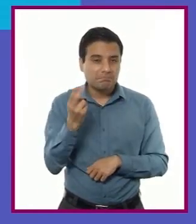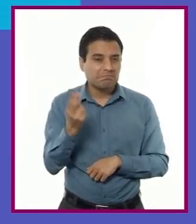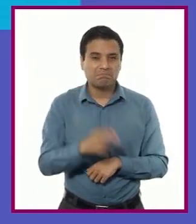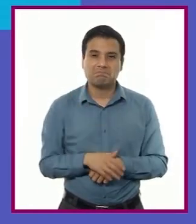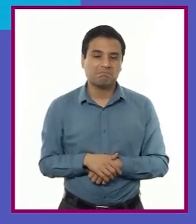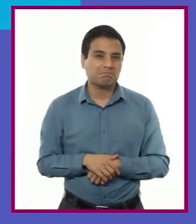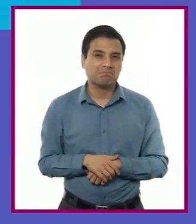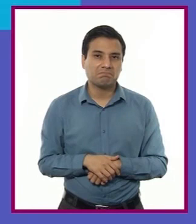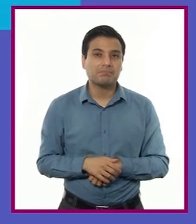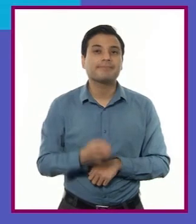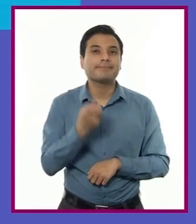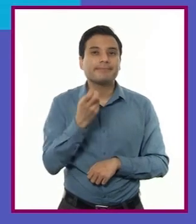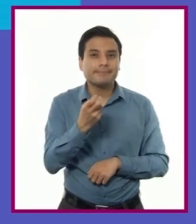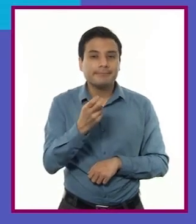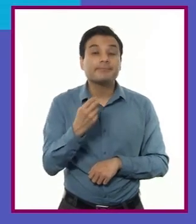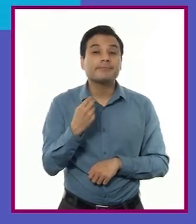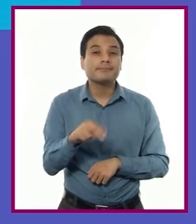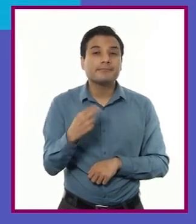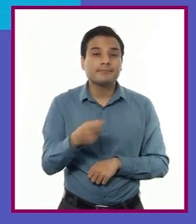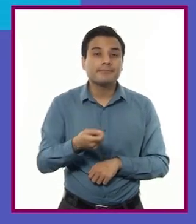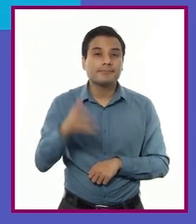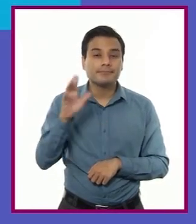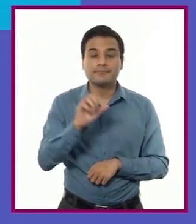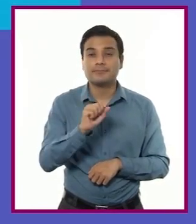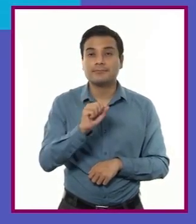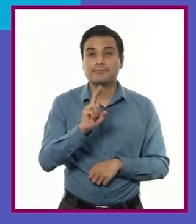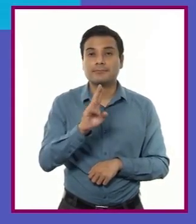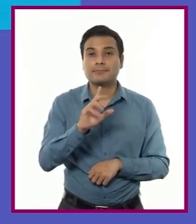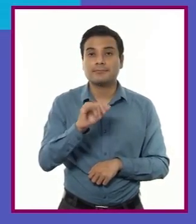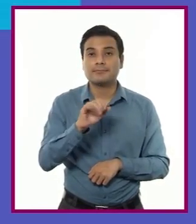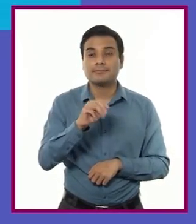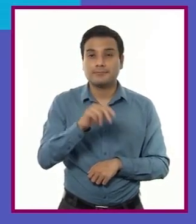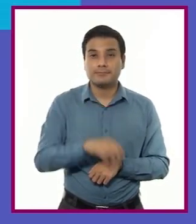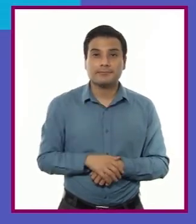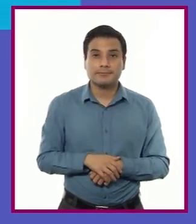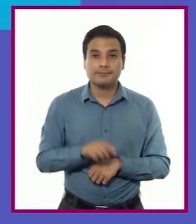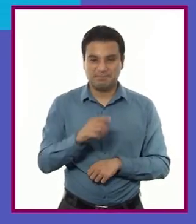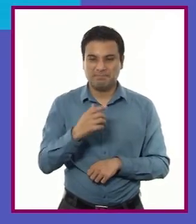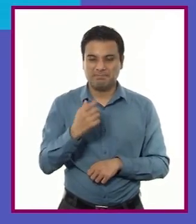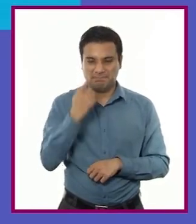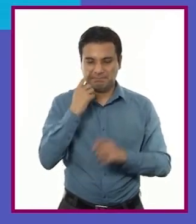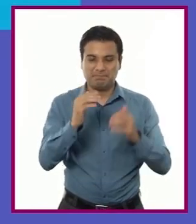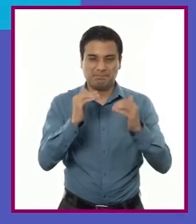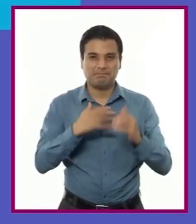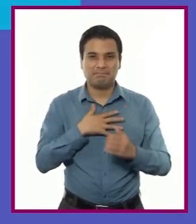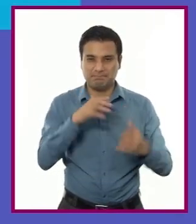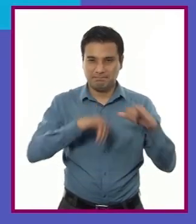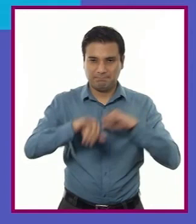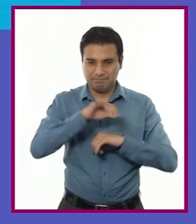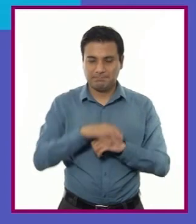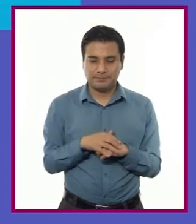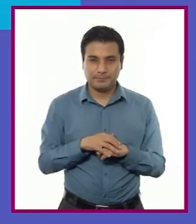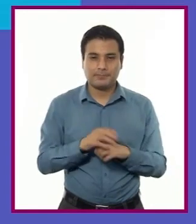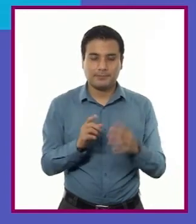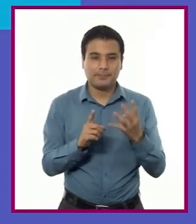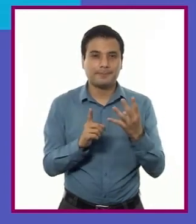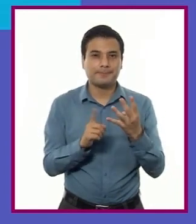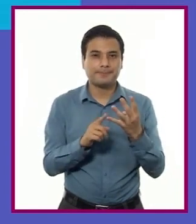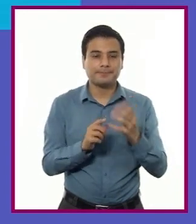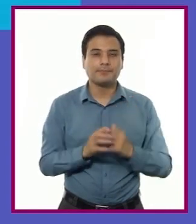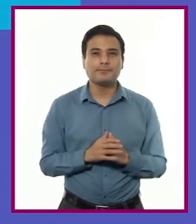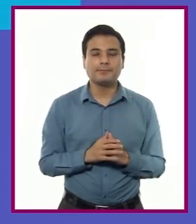líquido. A esto se le llama sublimación. Para ver ese fenómeno, hagamos el siguiente experimento. Inciso